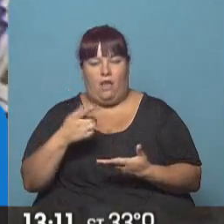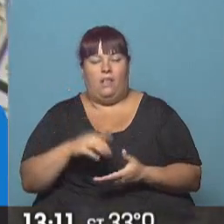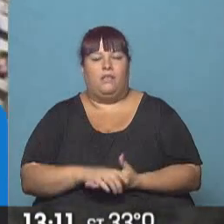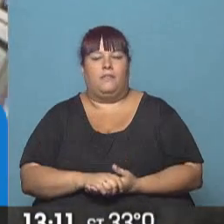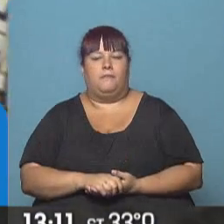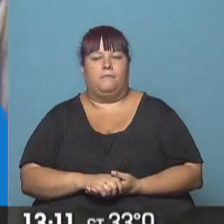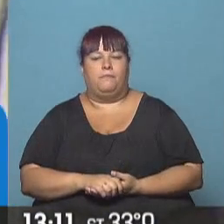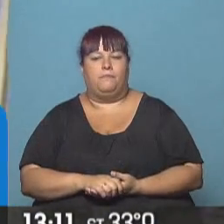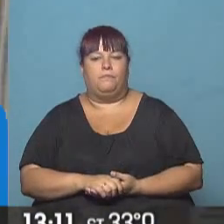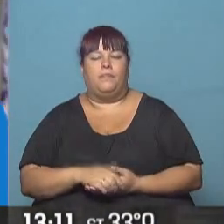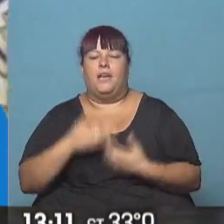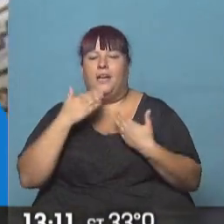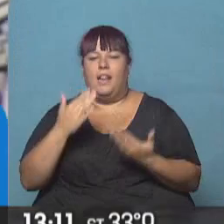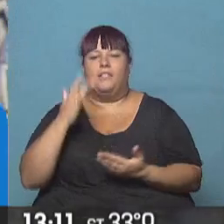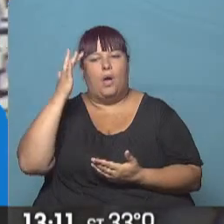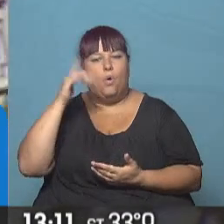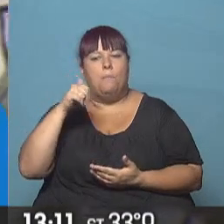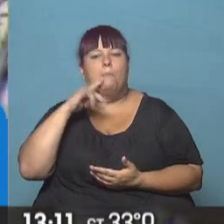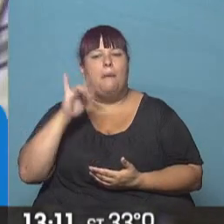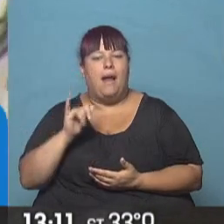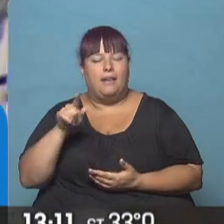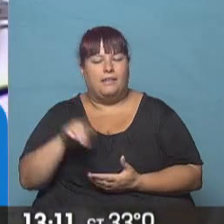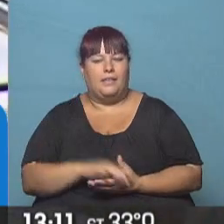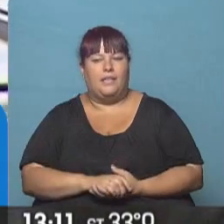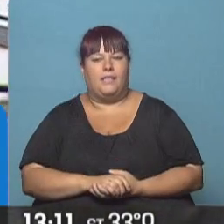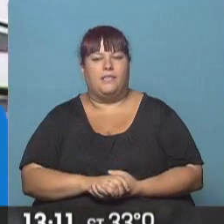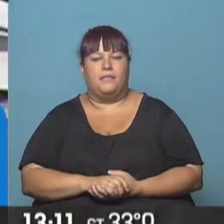Gracias, Monseñor David Martínez de Aguirre,